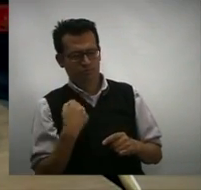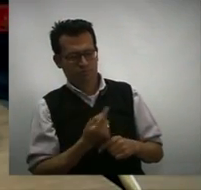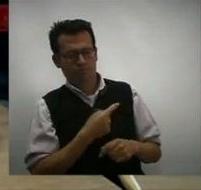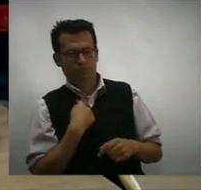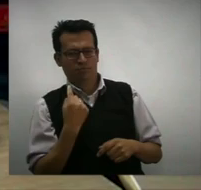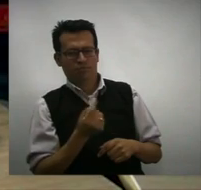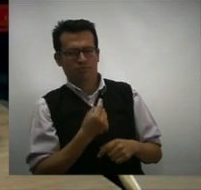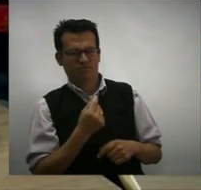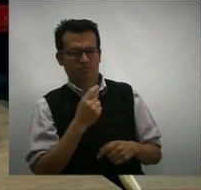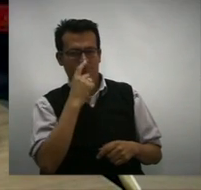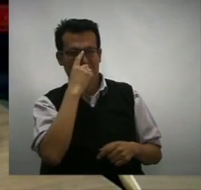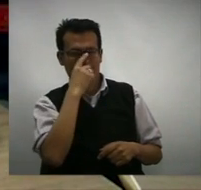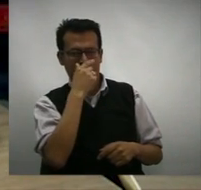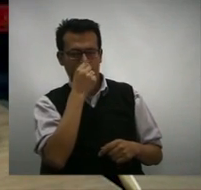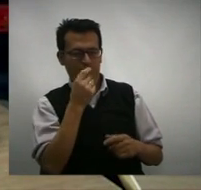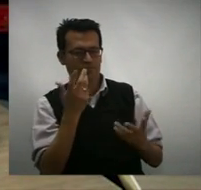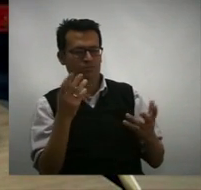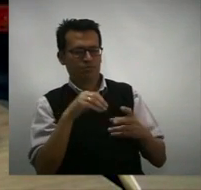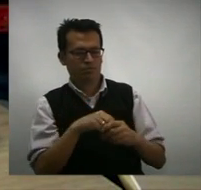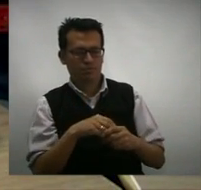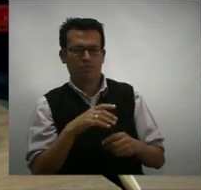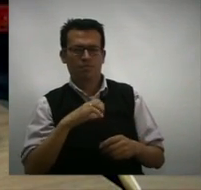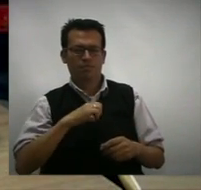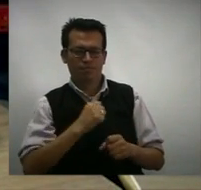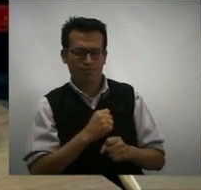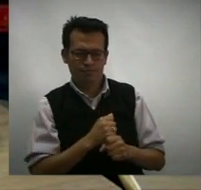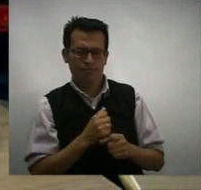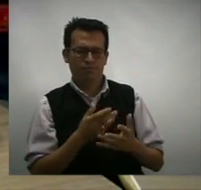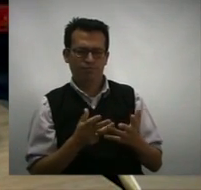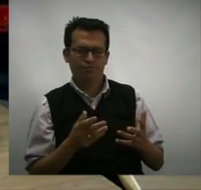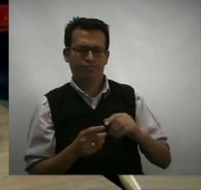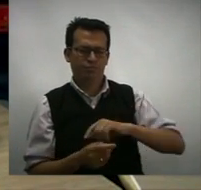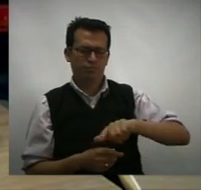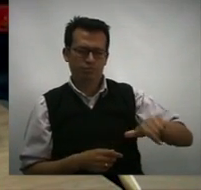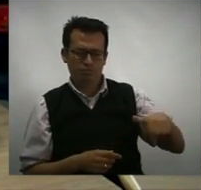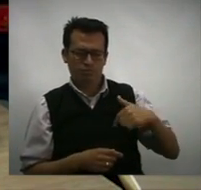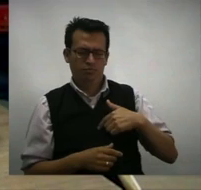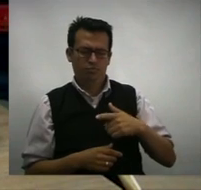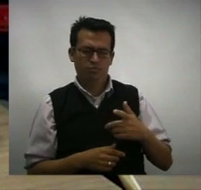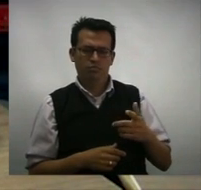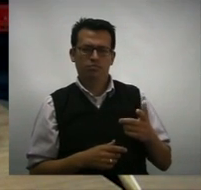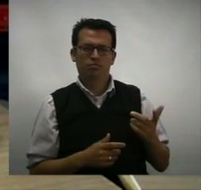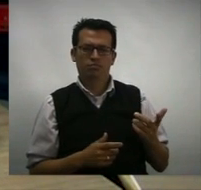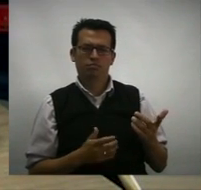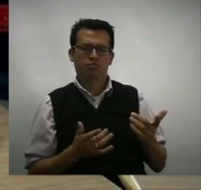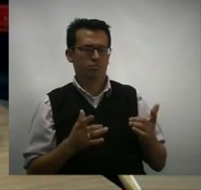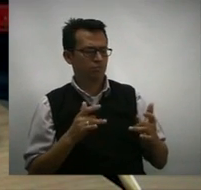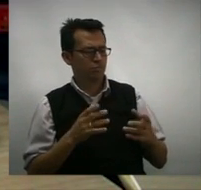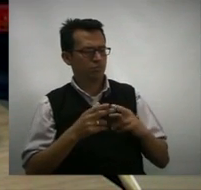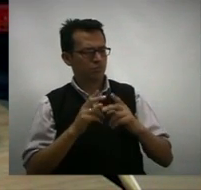aparatos primarios como la alimentación, el vestido y la habitación, y la aparición de discursos estéticos